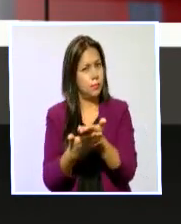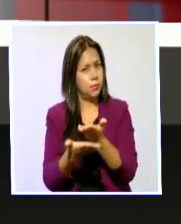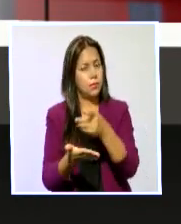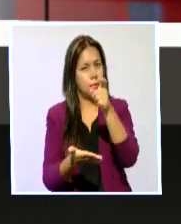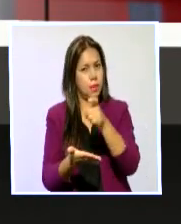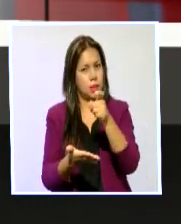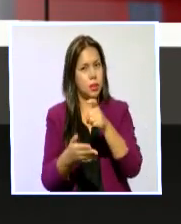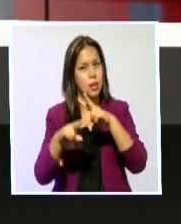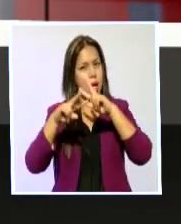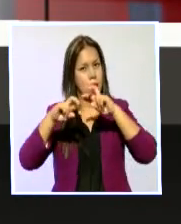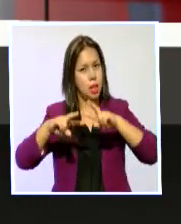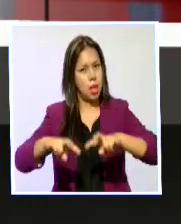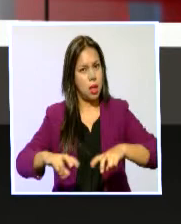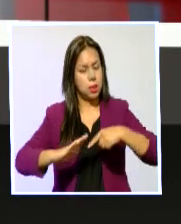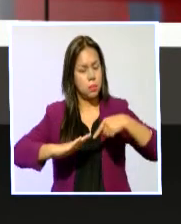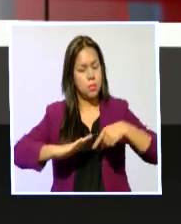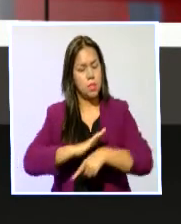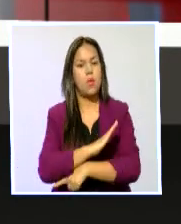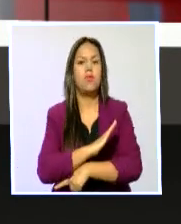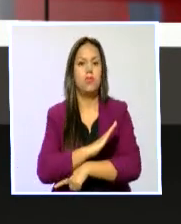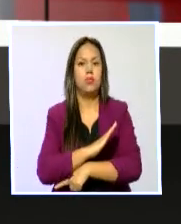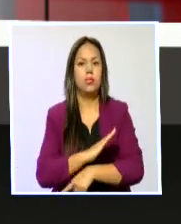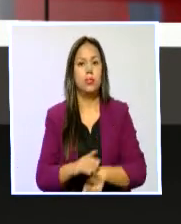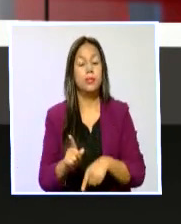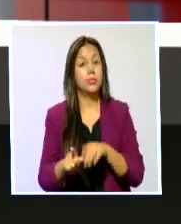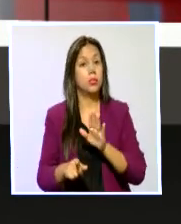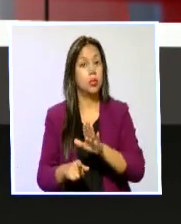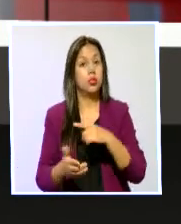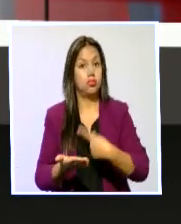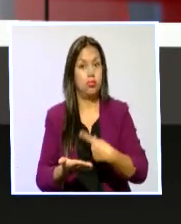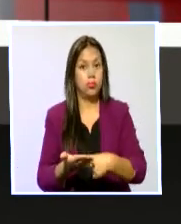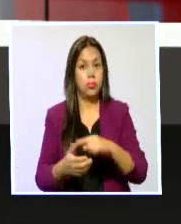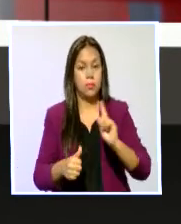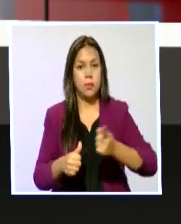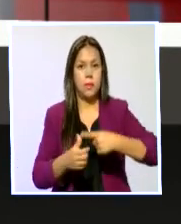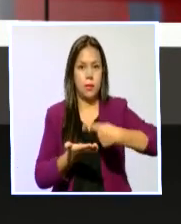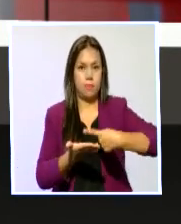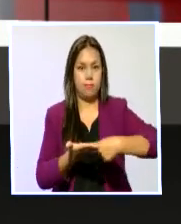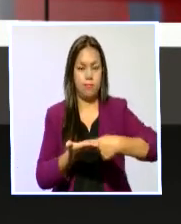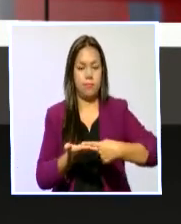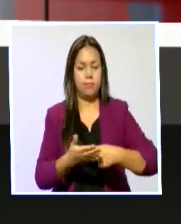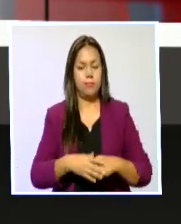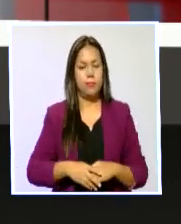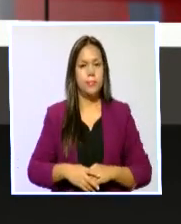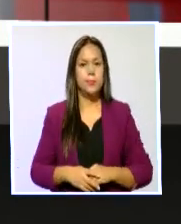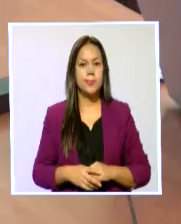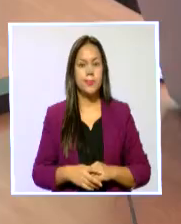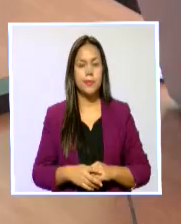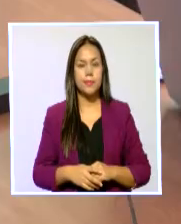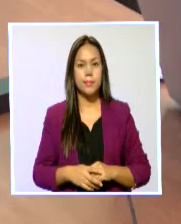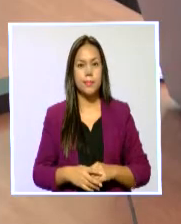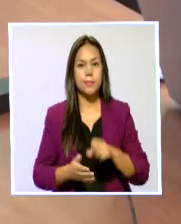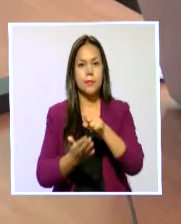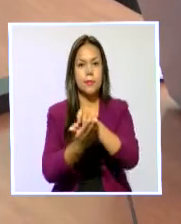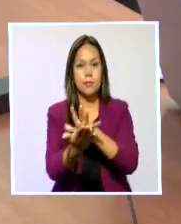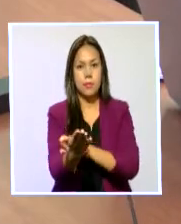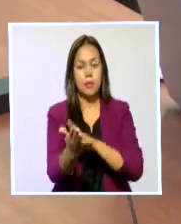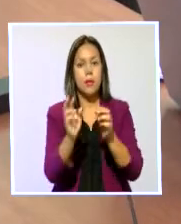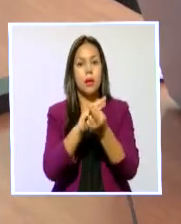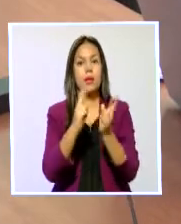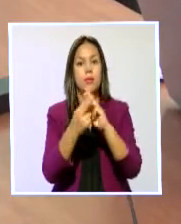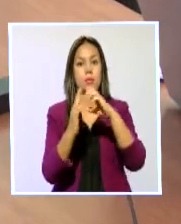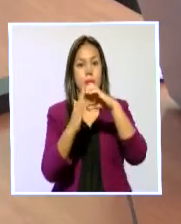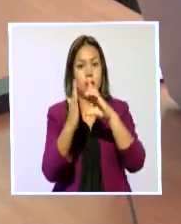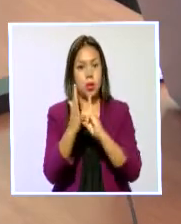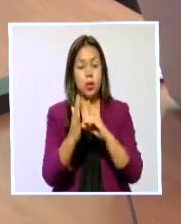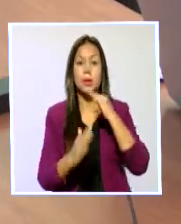ser analizada a profundidad, previo a su discusión en primer debate en el Pleno. El proyecto de reformas al Código